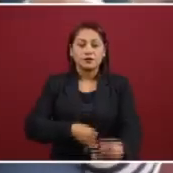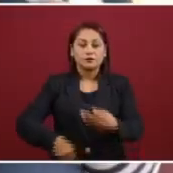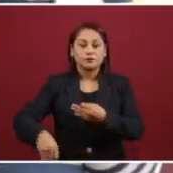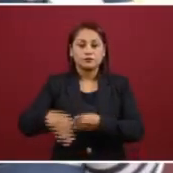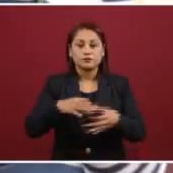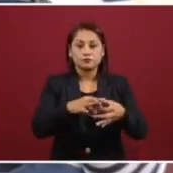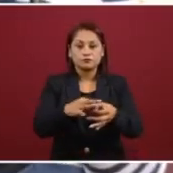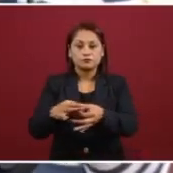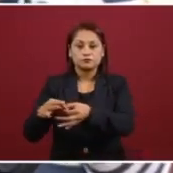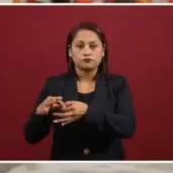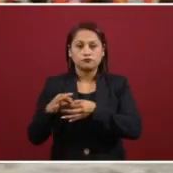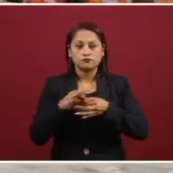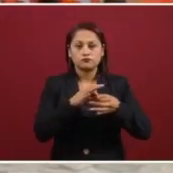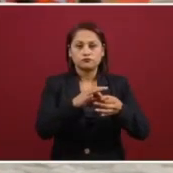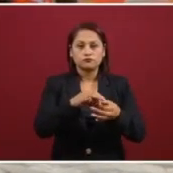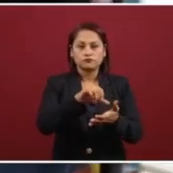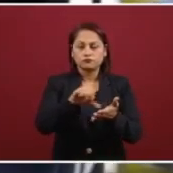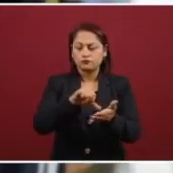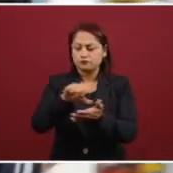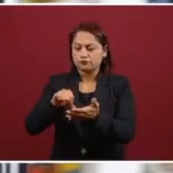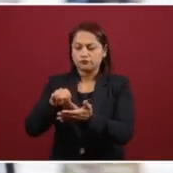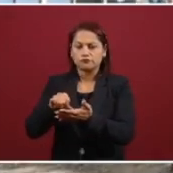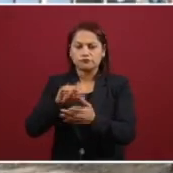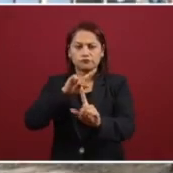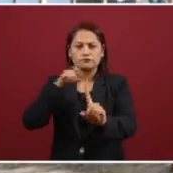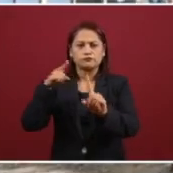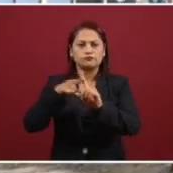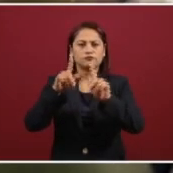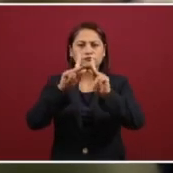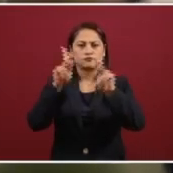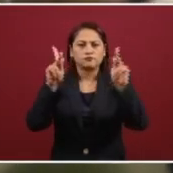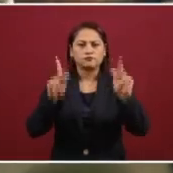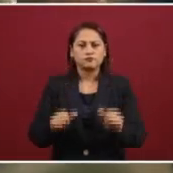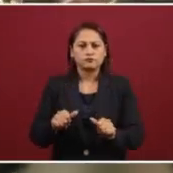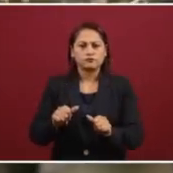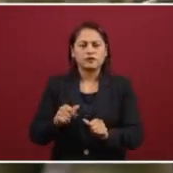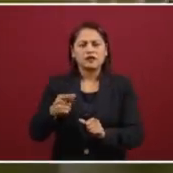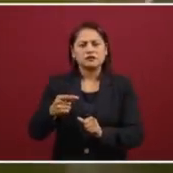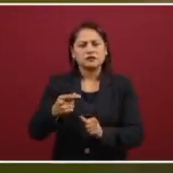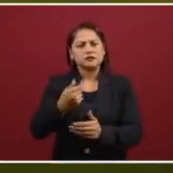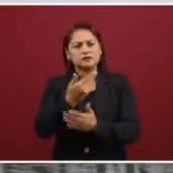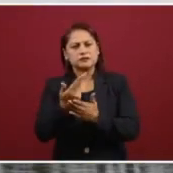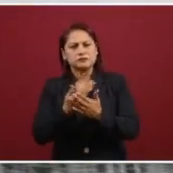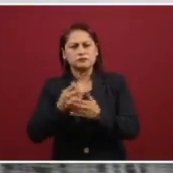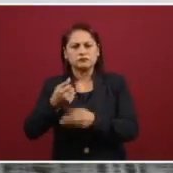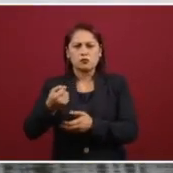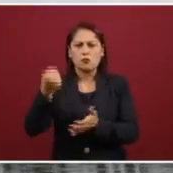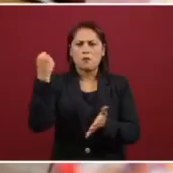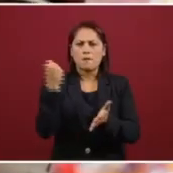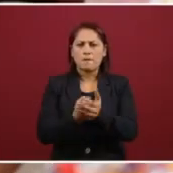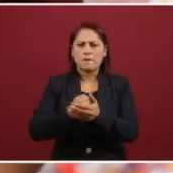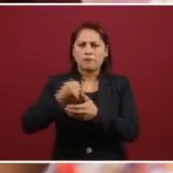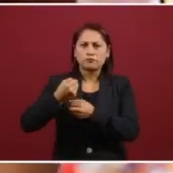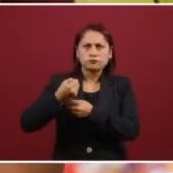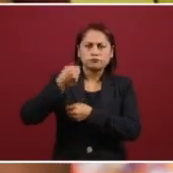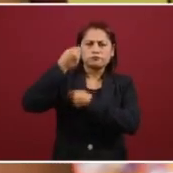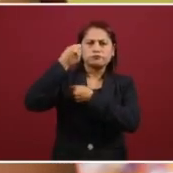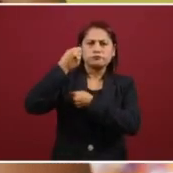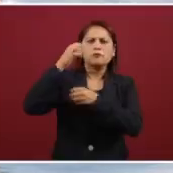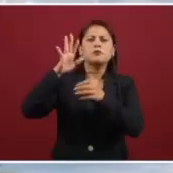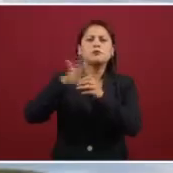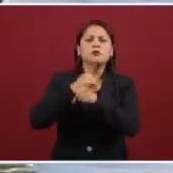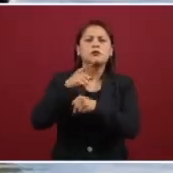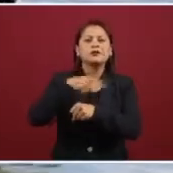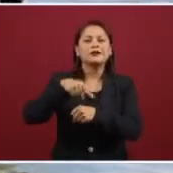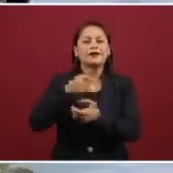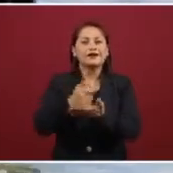estrategia comprende las áreas de salud, educación, bienestar, cultura y comunicación, cuyo centro de activación está en la reconstrucción del